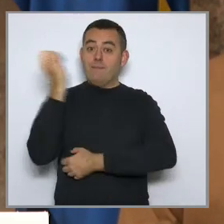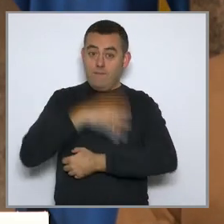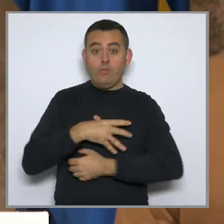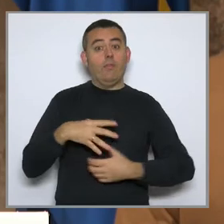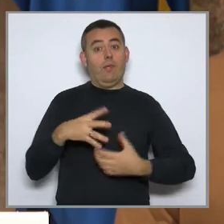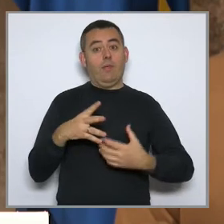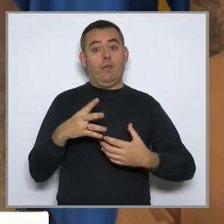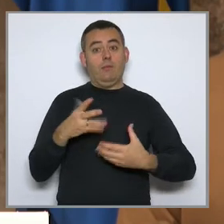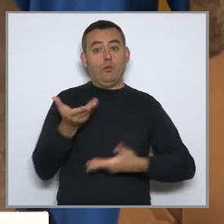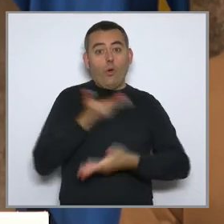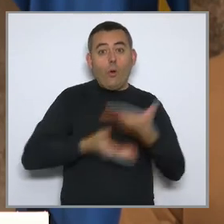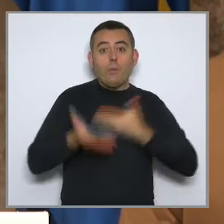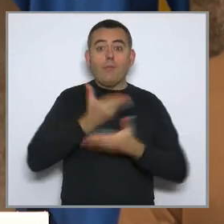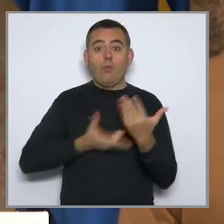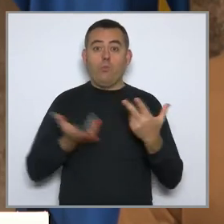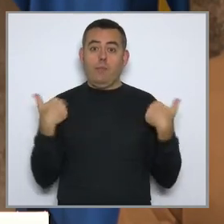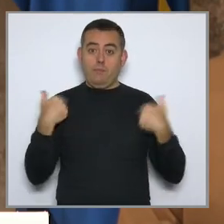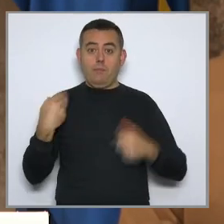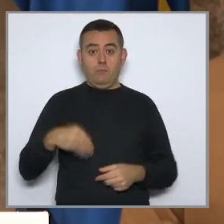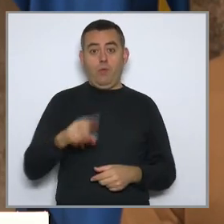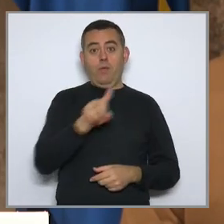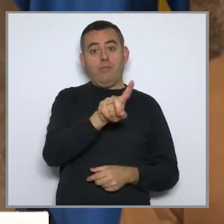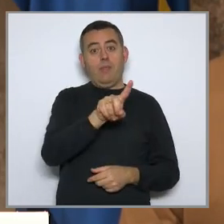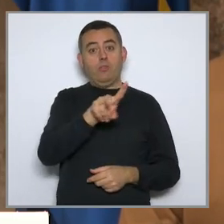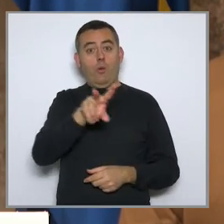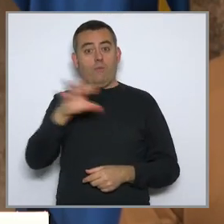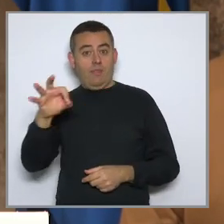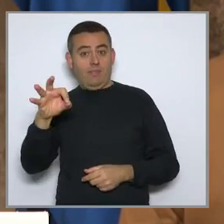Municipal, valorado en 120 millones de euros,